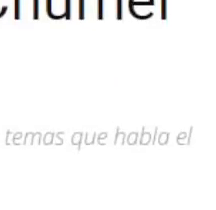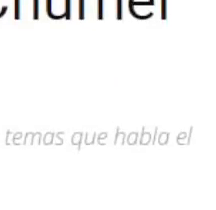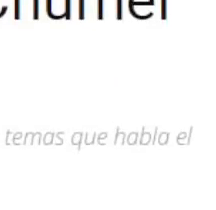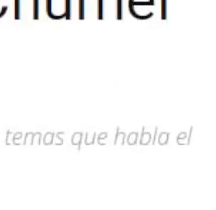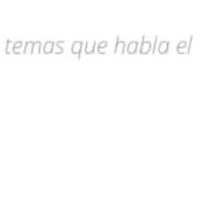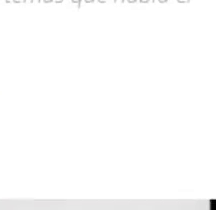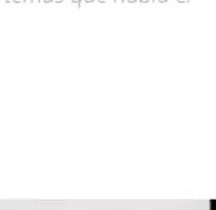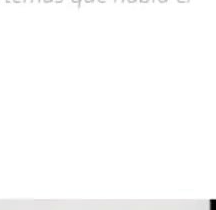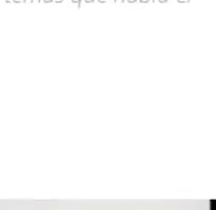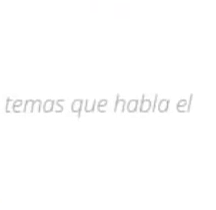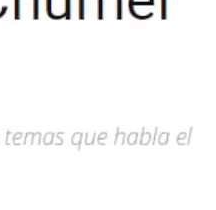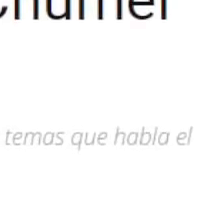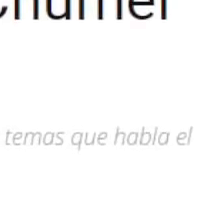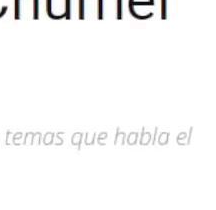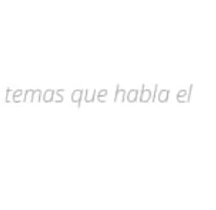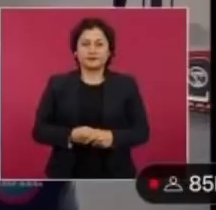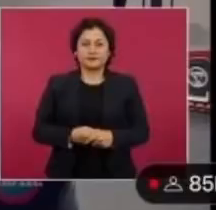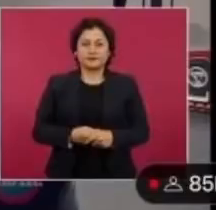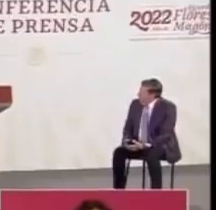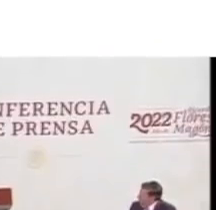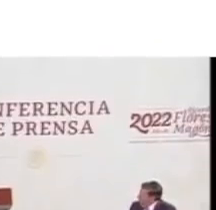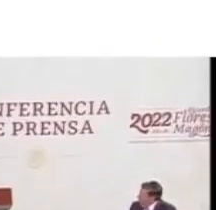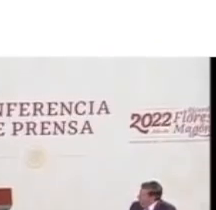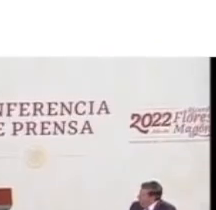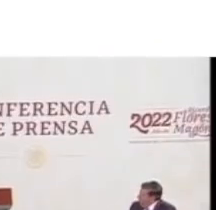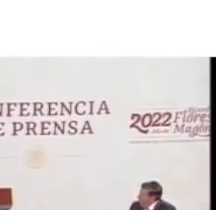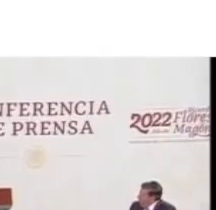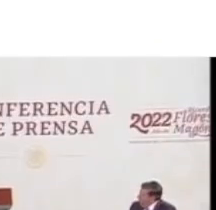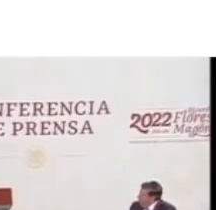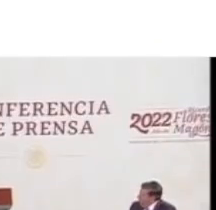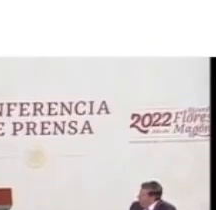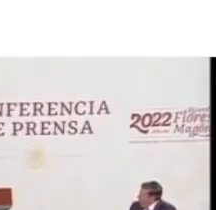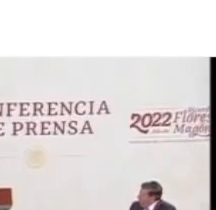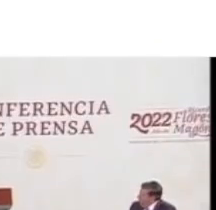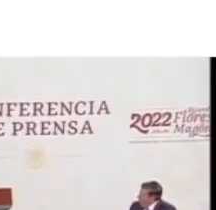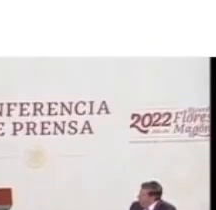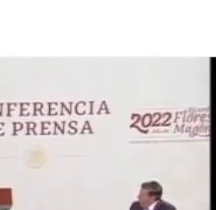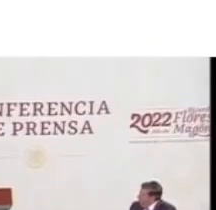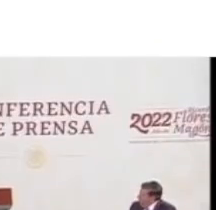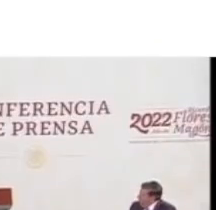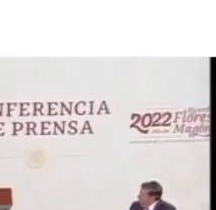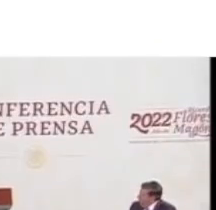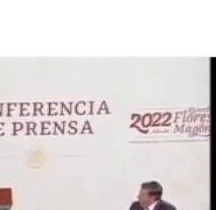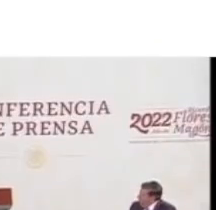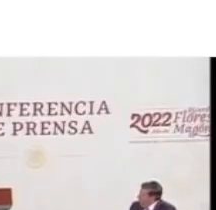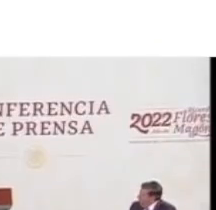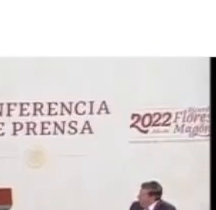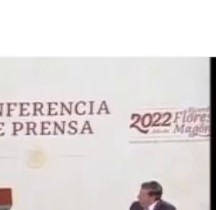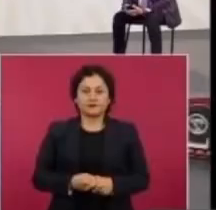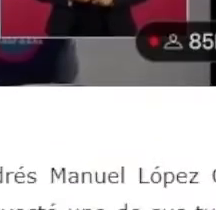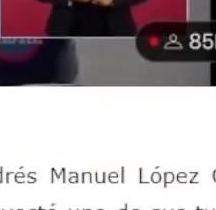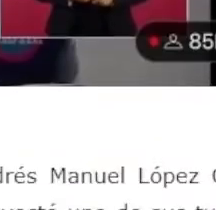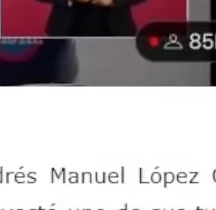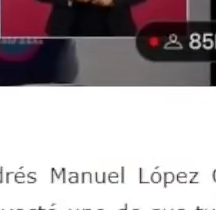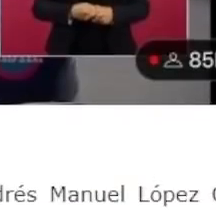chayotero Ricardo Alemán, en la otra opinión, vean, en medio de guerras y masacres, AMLO habla de un tuit de Chumel Torres.